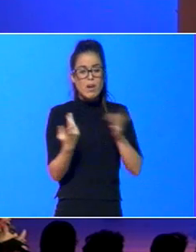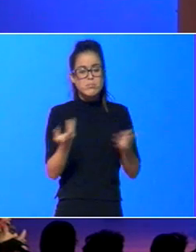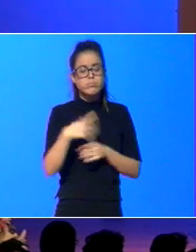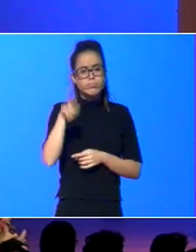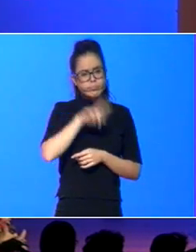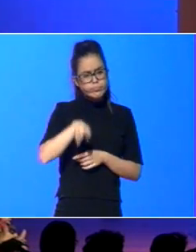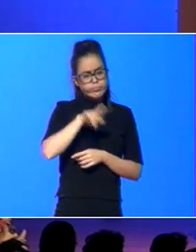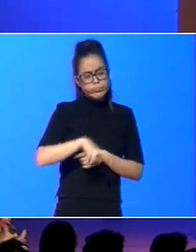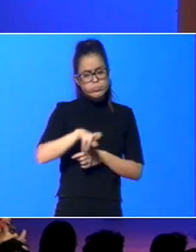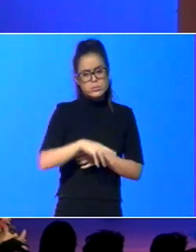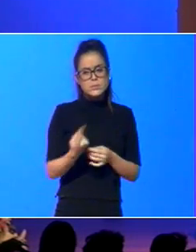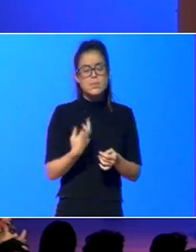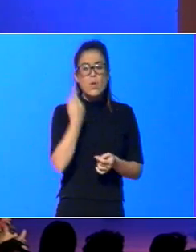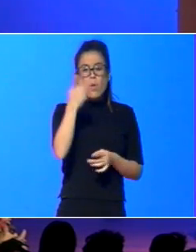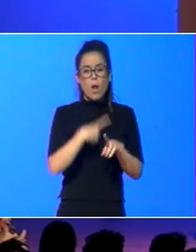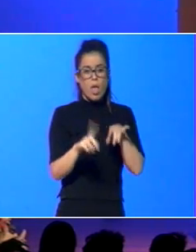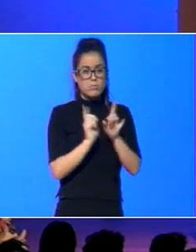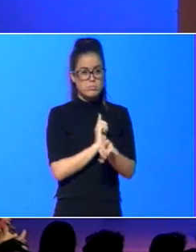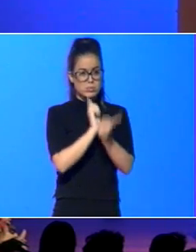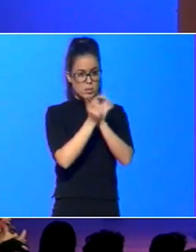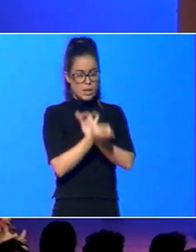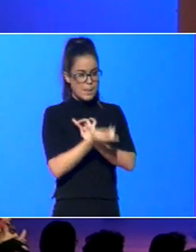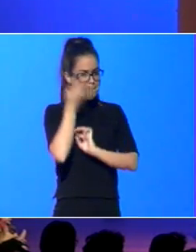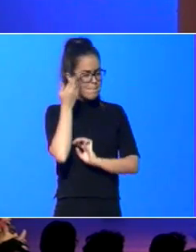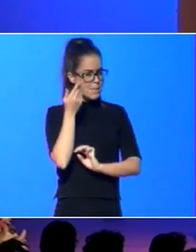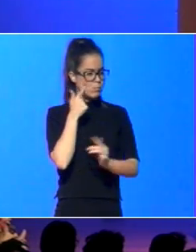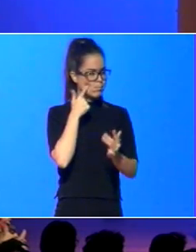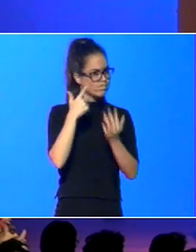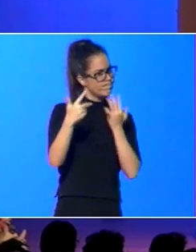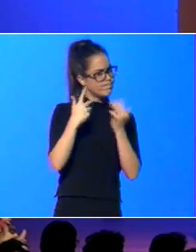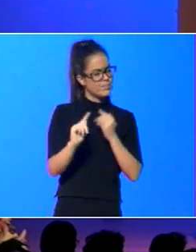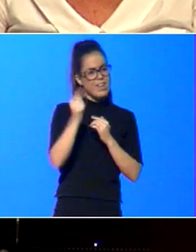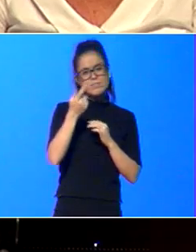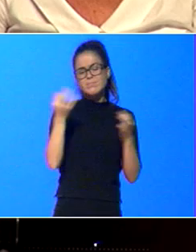den gauzarik eta nabarmenena da,